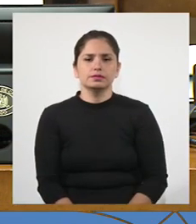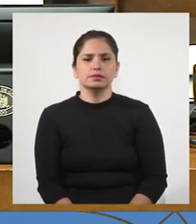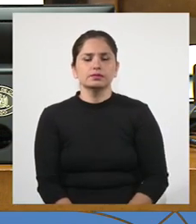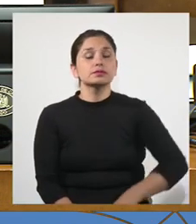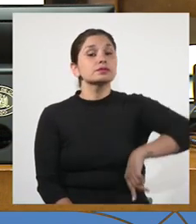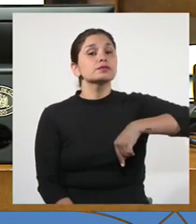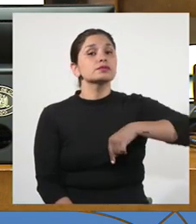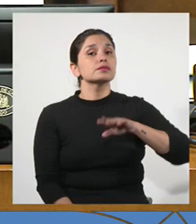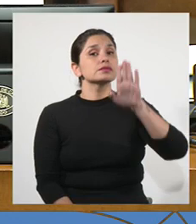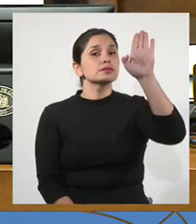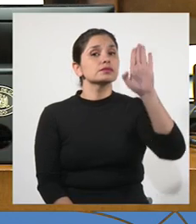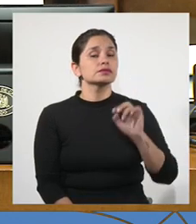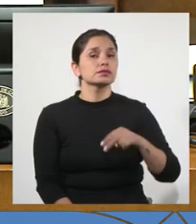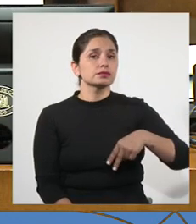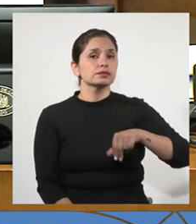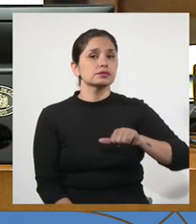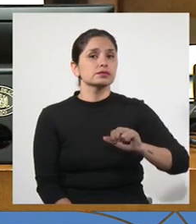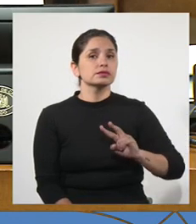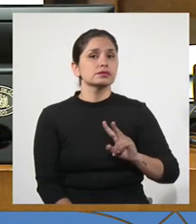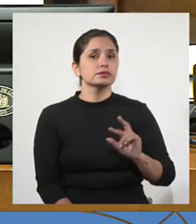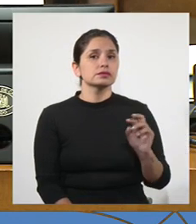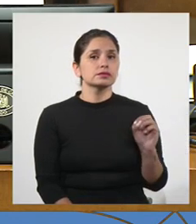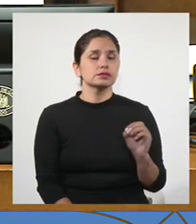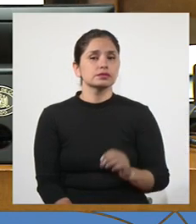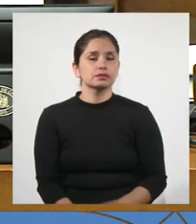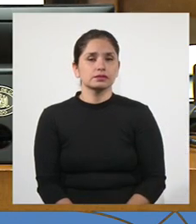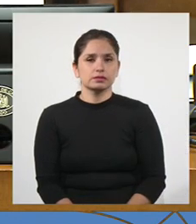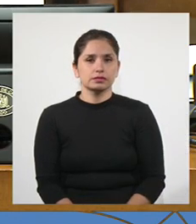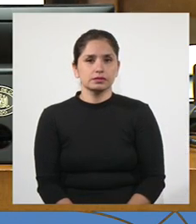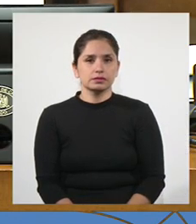Senador Navarro. Del senador Navarro.